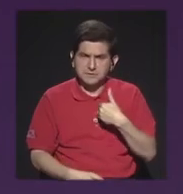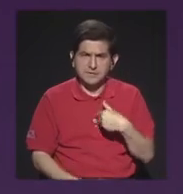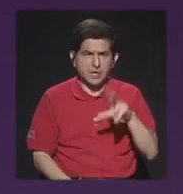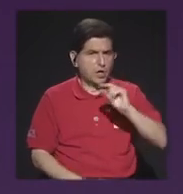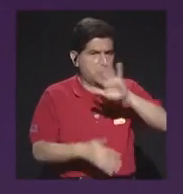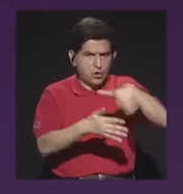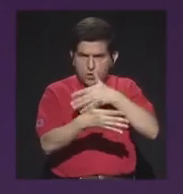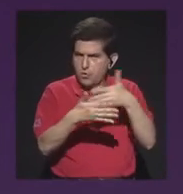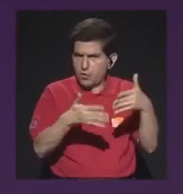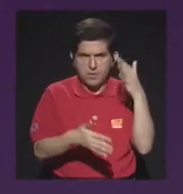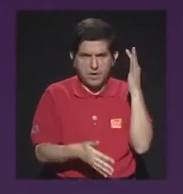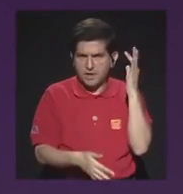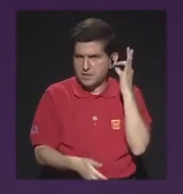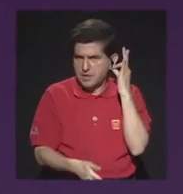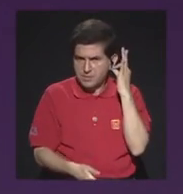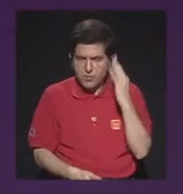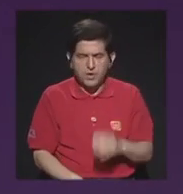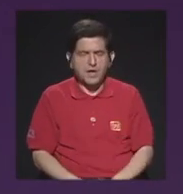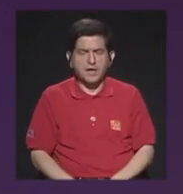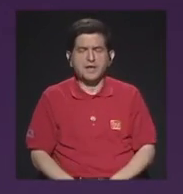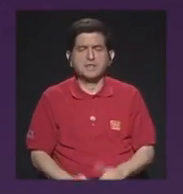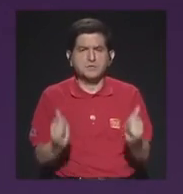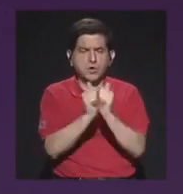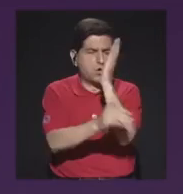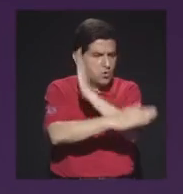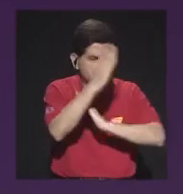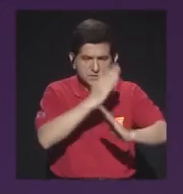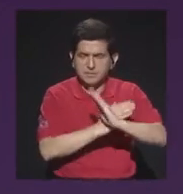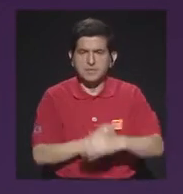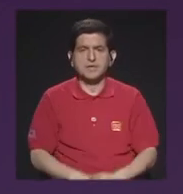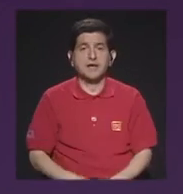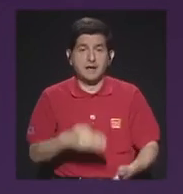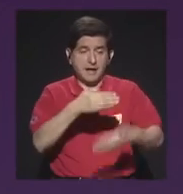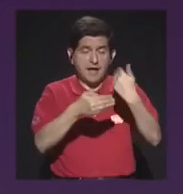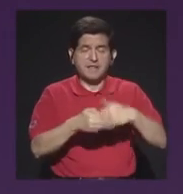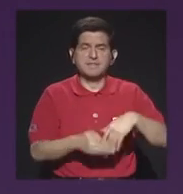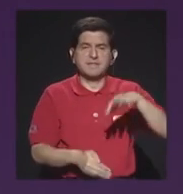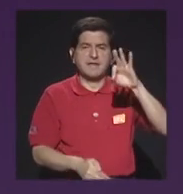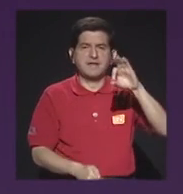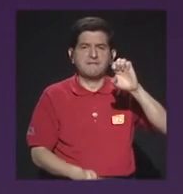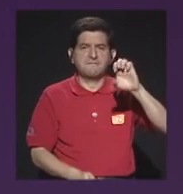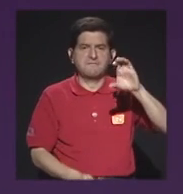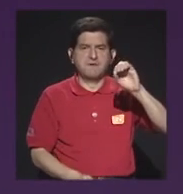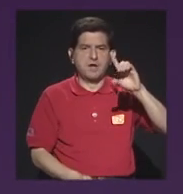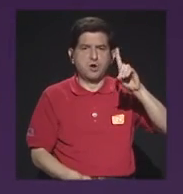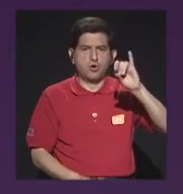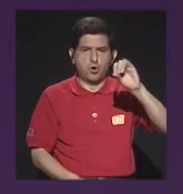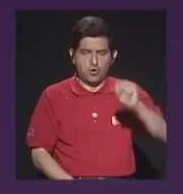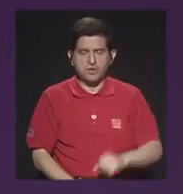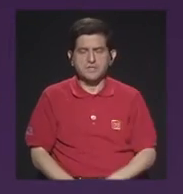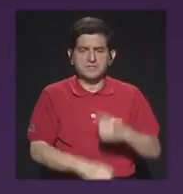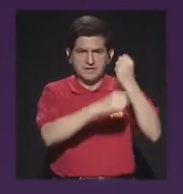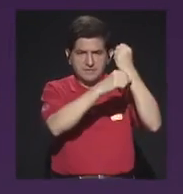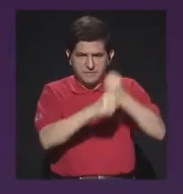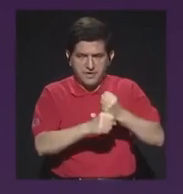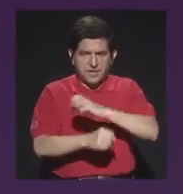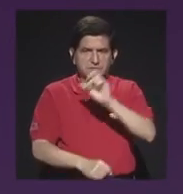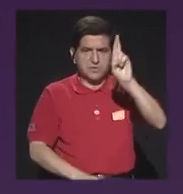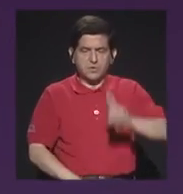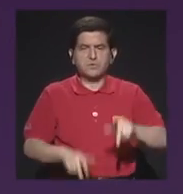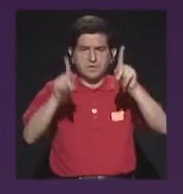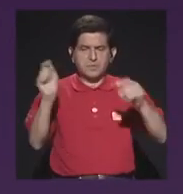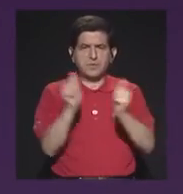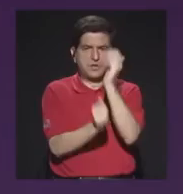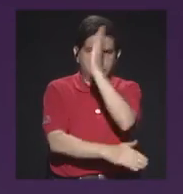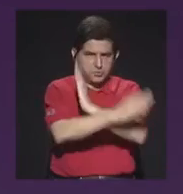como Agenda Política de Mujeres con Discapacidad, sino como FECODE, la Federación Costarricense de Organizaciones de Personas con Discapacidad,